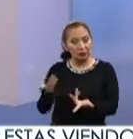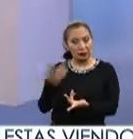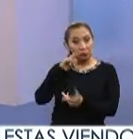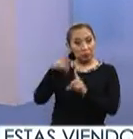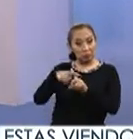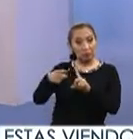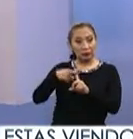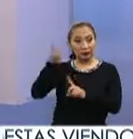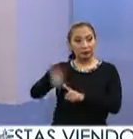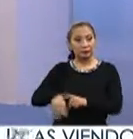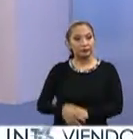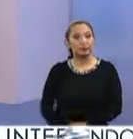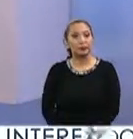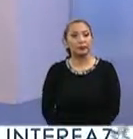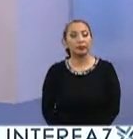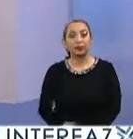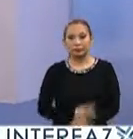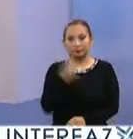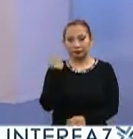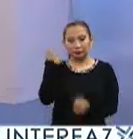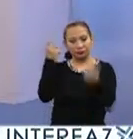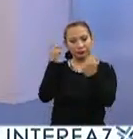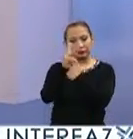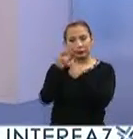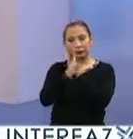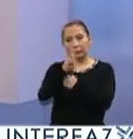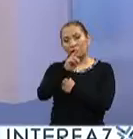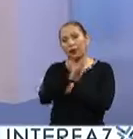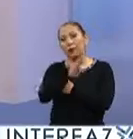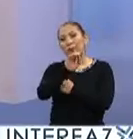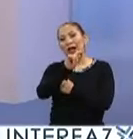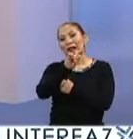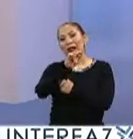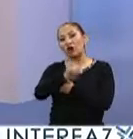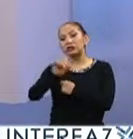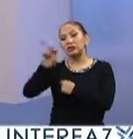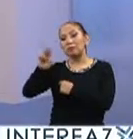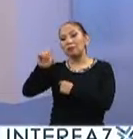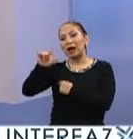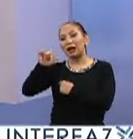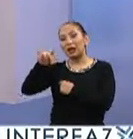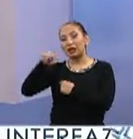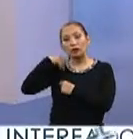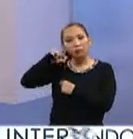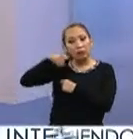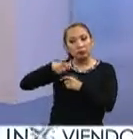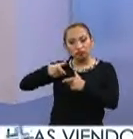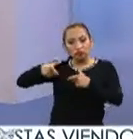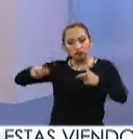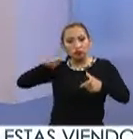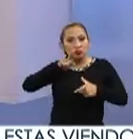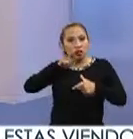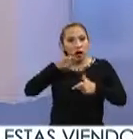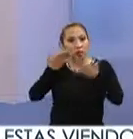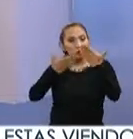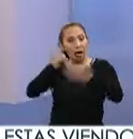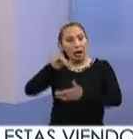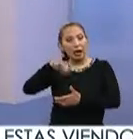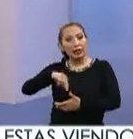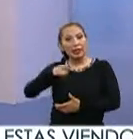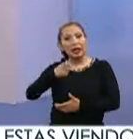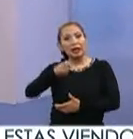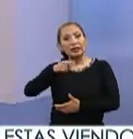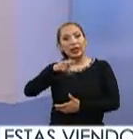muy positivo por supuesto, pues en varios países bálticos y balcánicos cada vez crece el número de mujeres ingenieras,